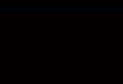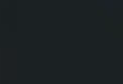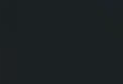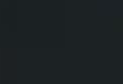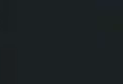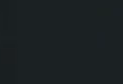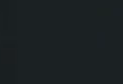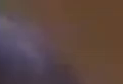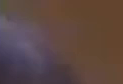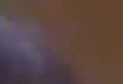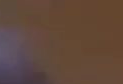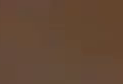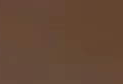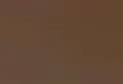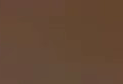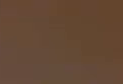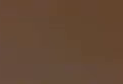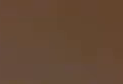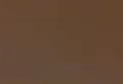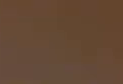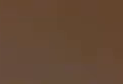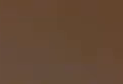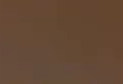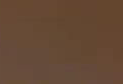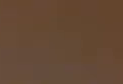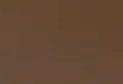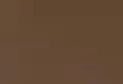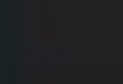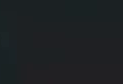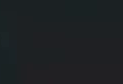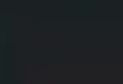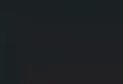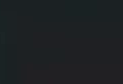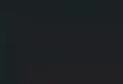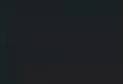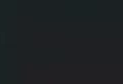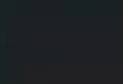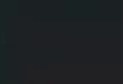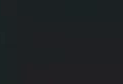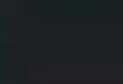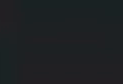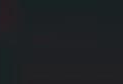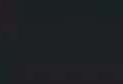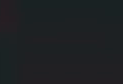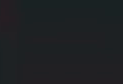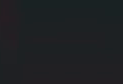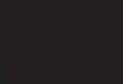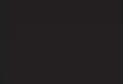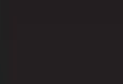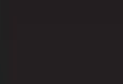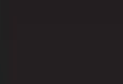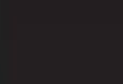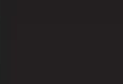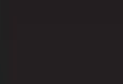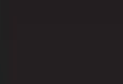Hola, buenas tardes. ¿Cómo están? Muchas gracias Cecilia por el espacio. Es